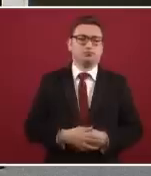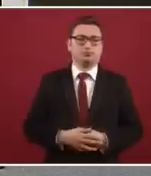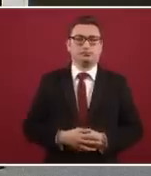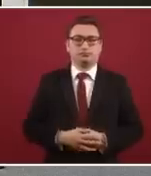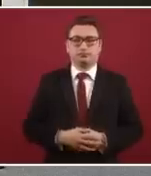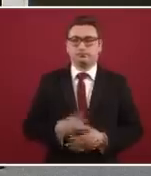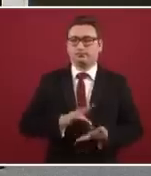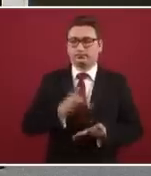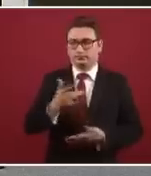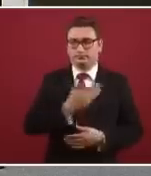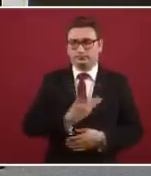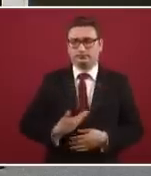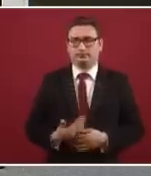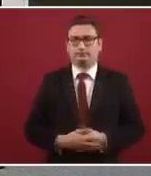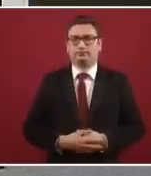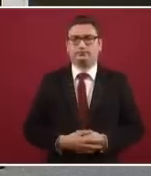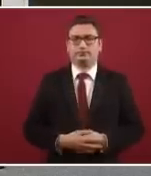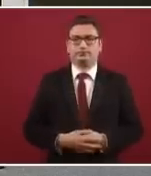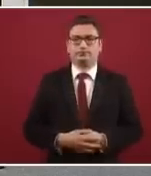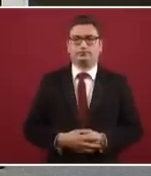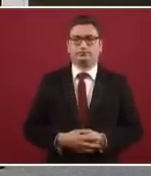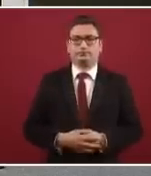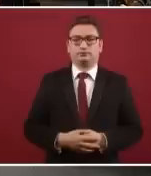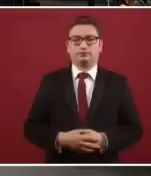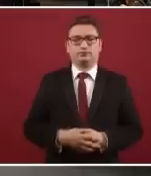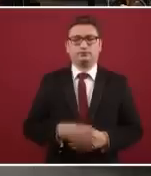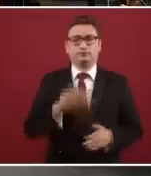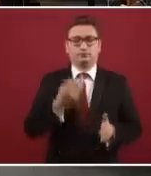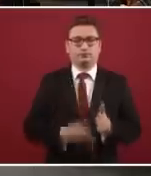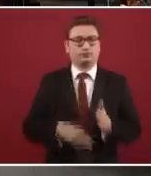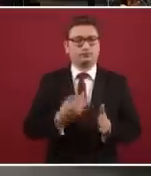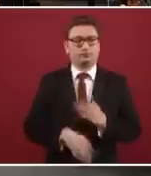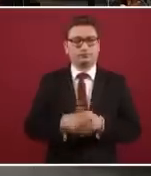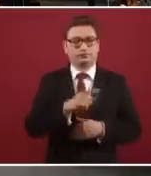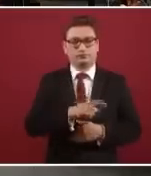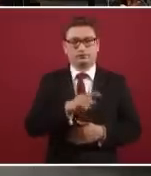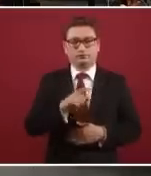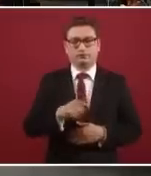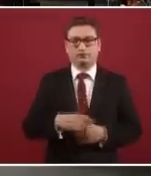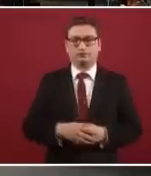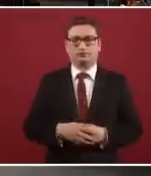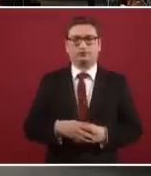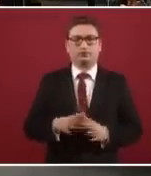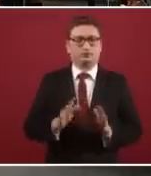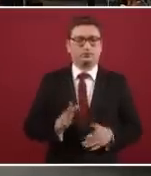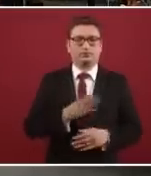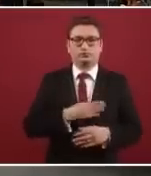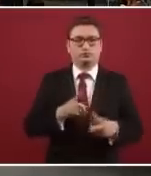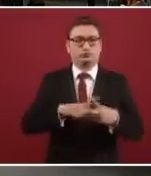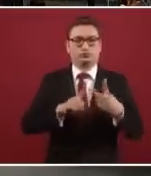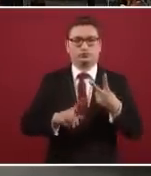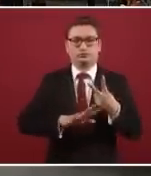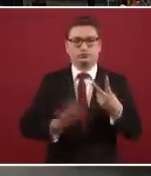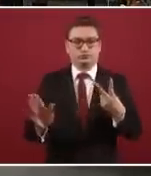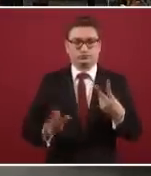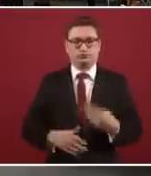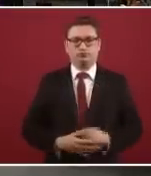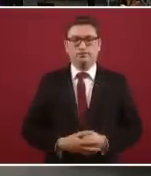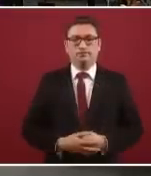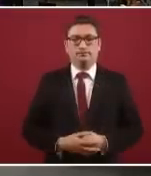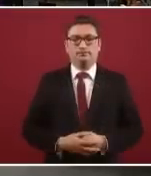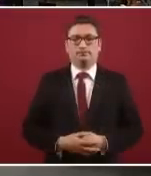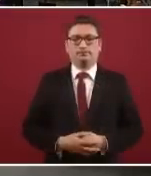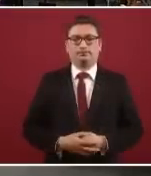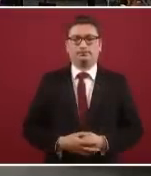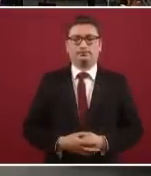Muchas gracias, presidente. Sí, sí. Quedamos pendientes con esto. Bueno, dos más, ¿no?